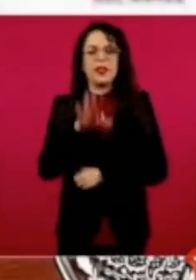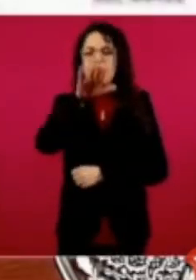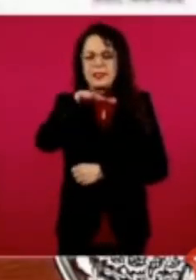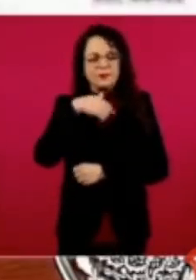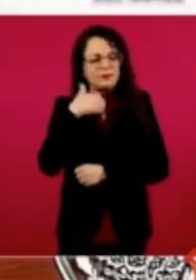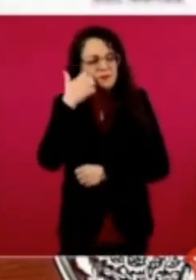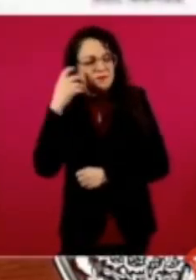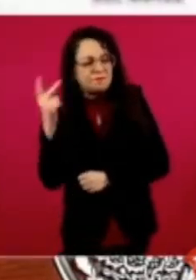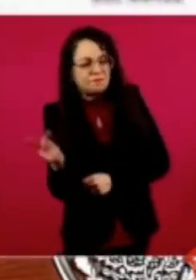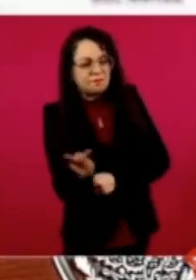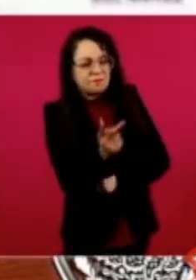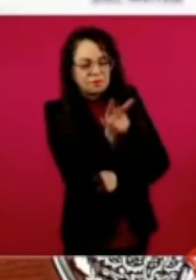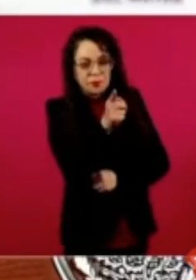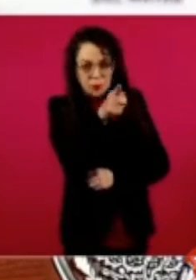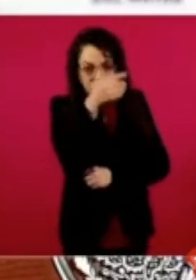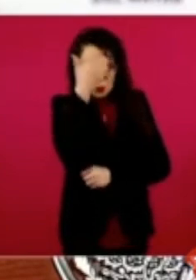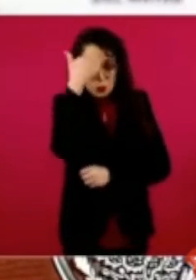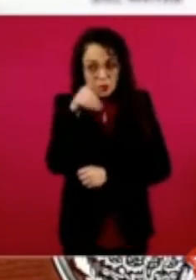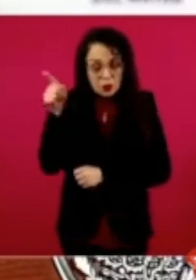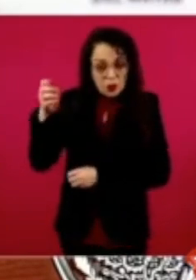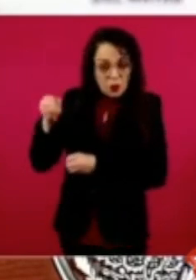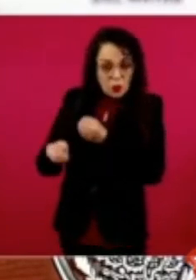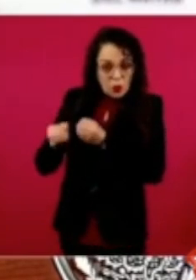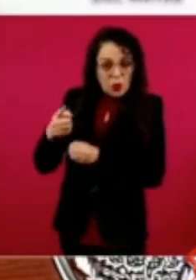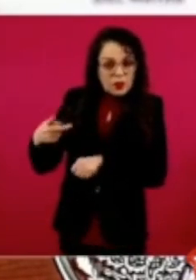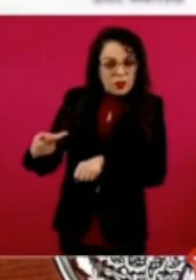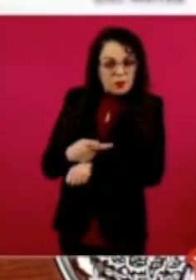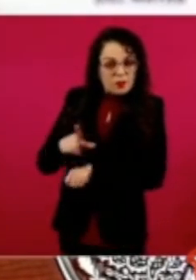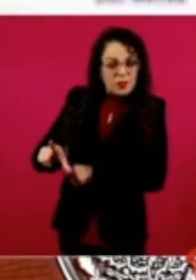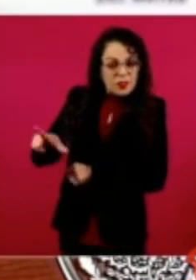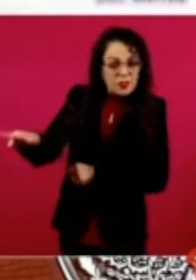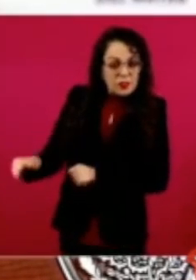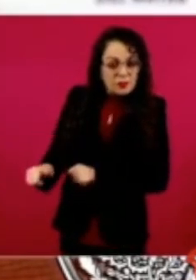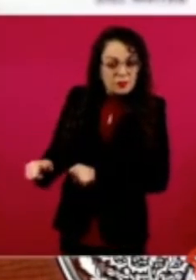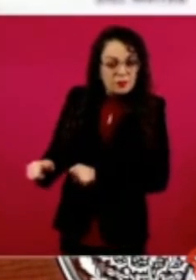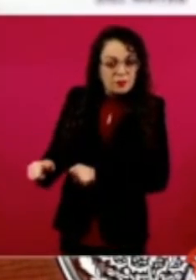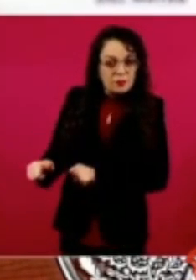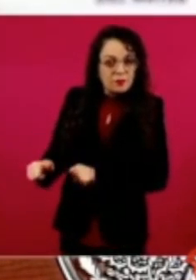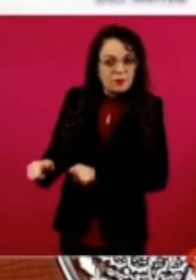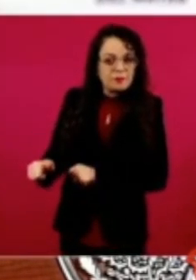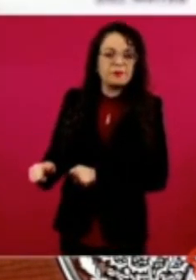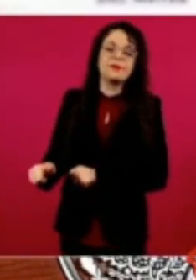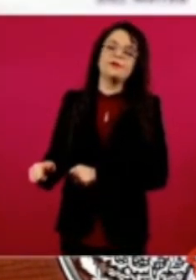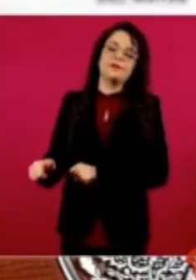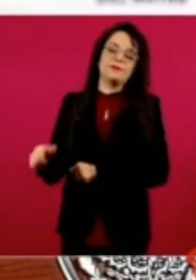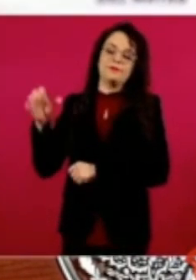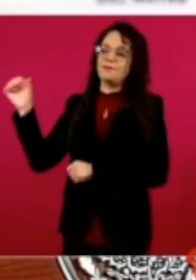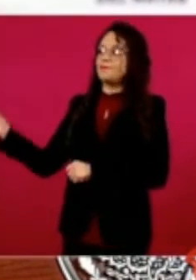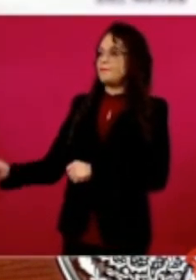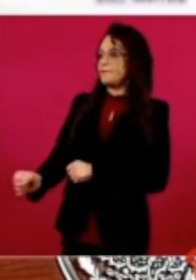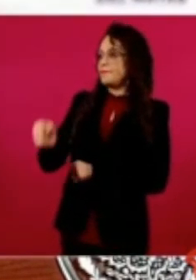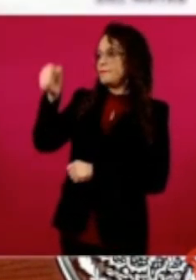después? Al poco tiempo, llegó a ser presidente de la Corte.